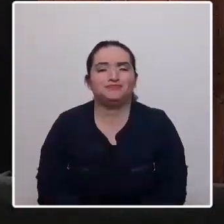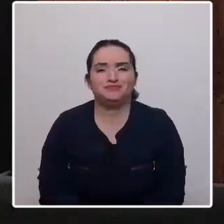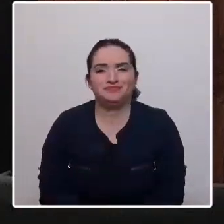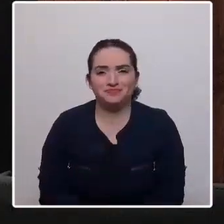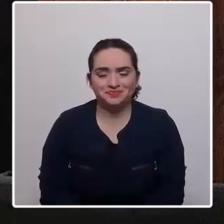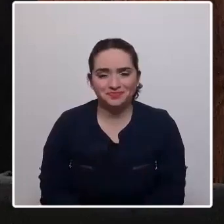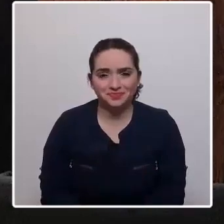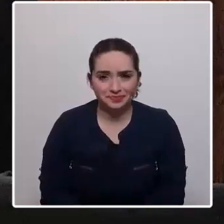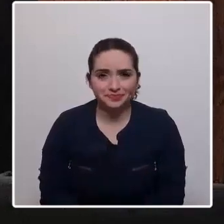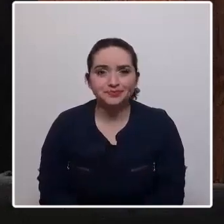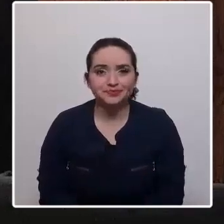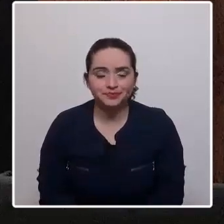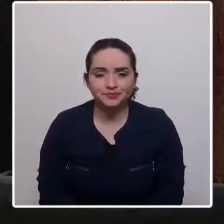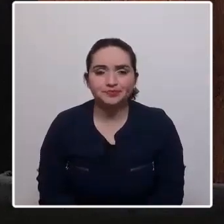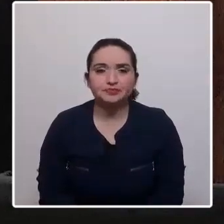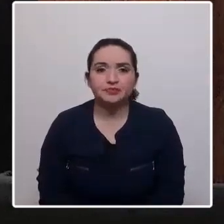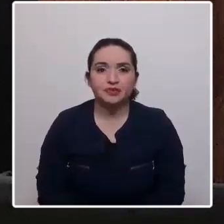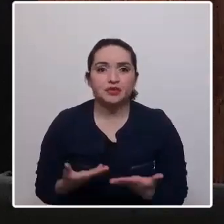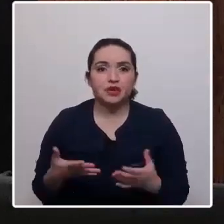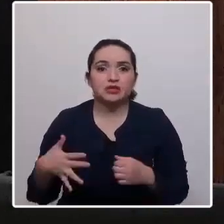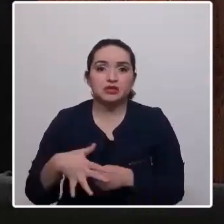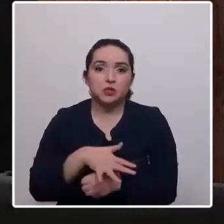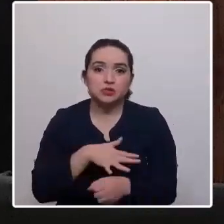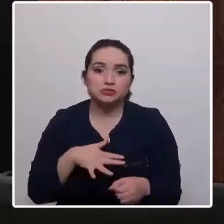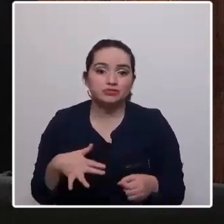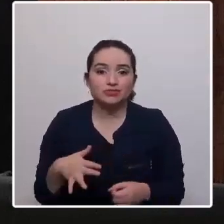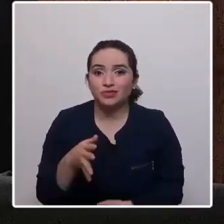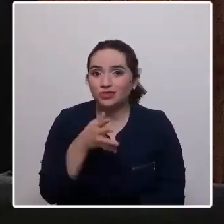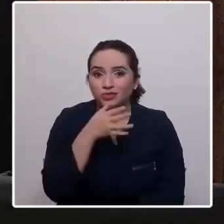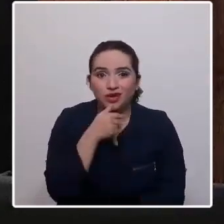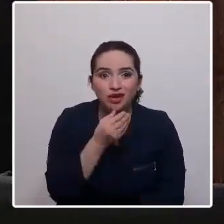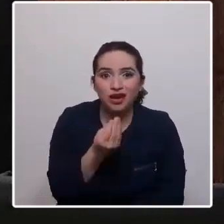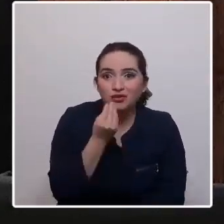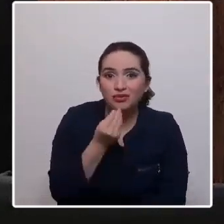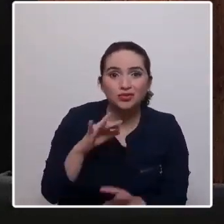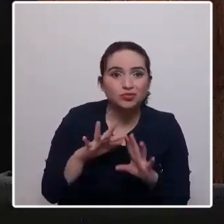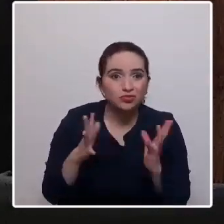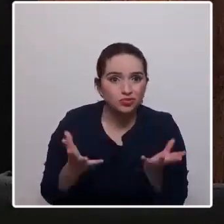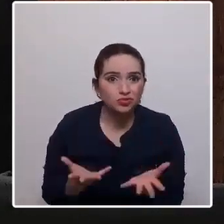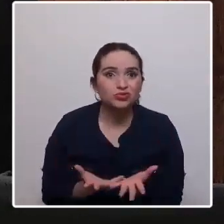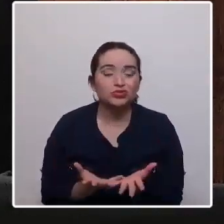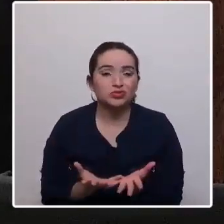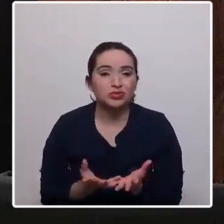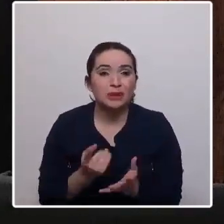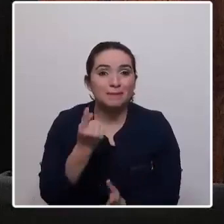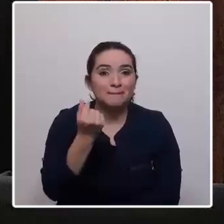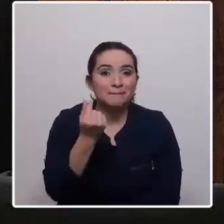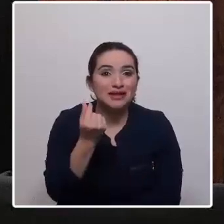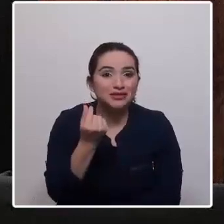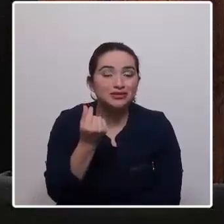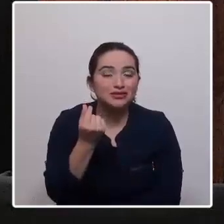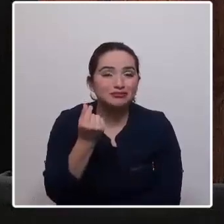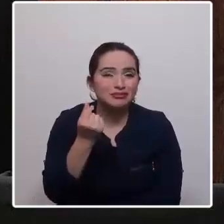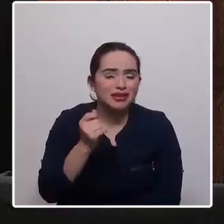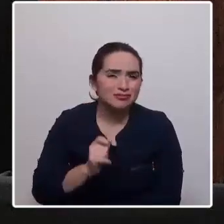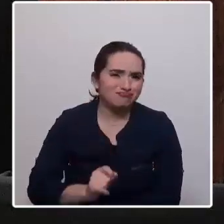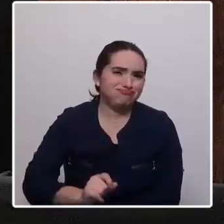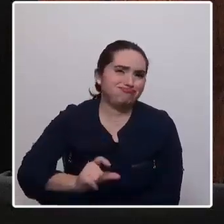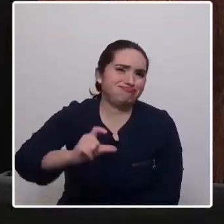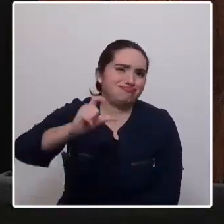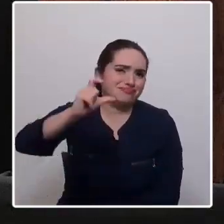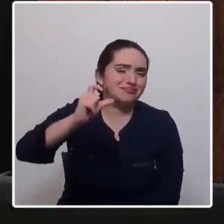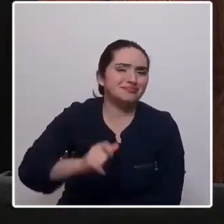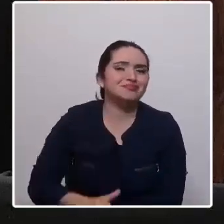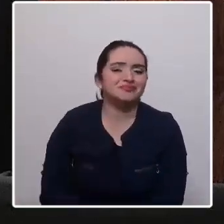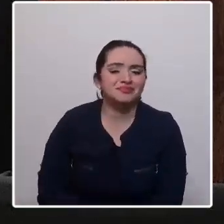En estas circunstancias ya no habrá tanta disponibilidad de alimentos en el mundo y los precios serán muy altos.